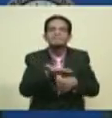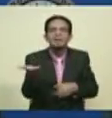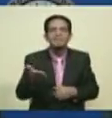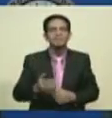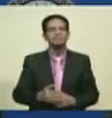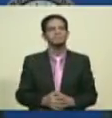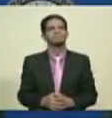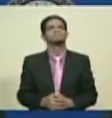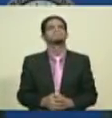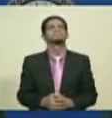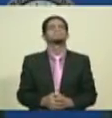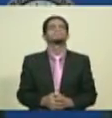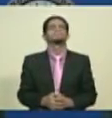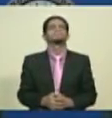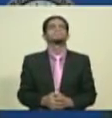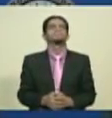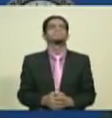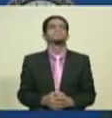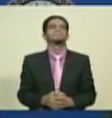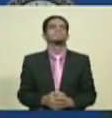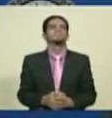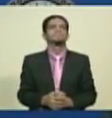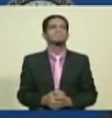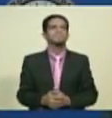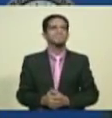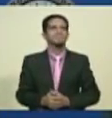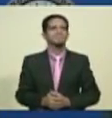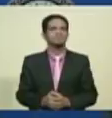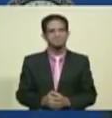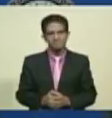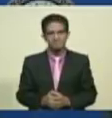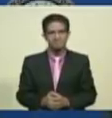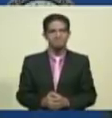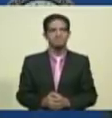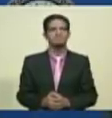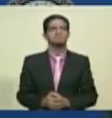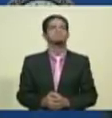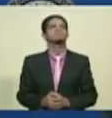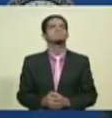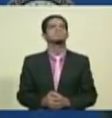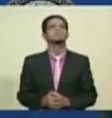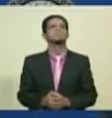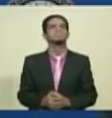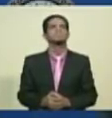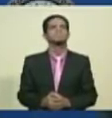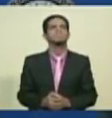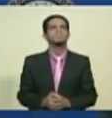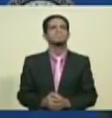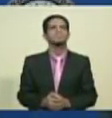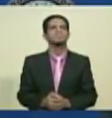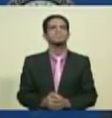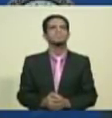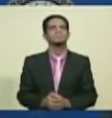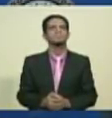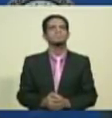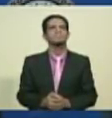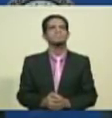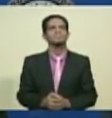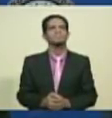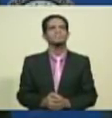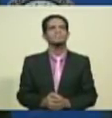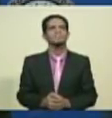la compañera Sara Barreras, de la agencia DPA. ¿La agencia? AP. ADPA.